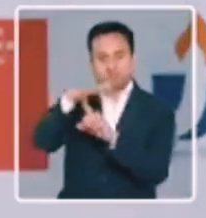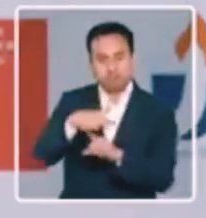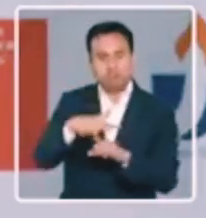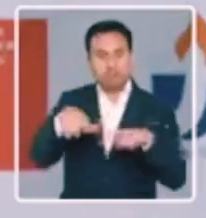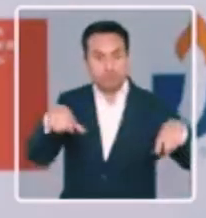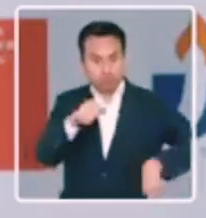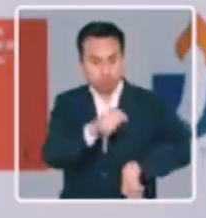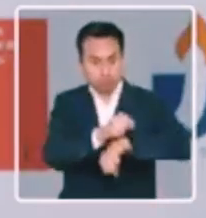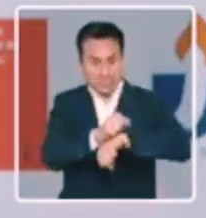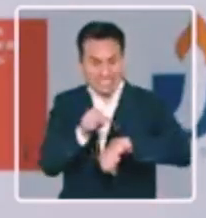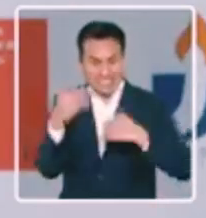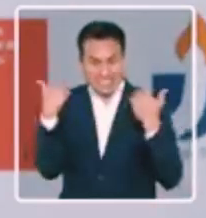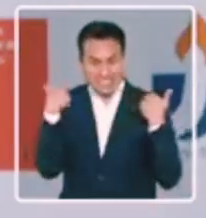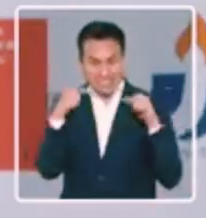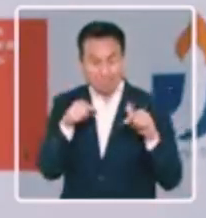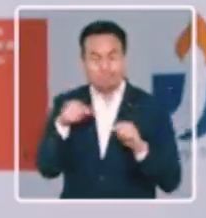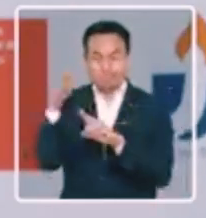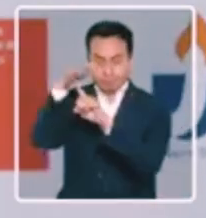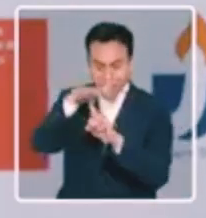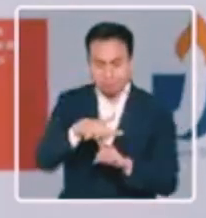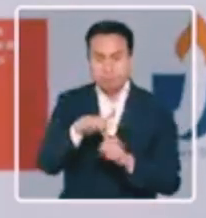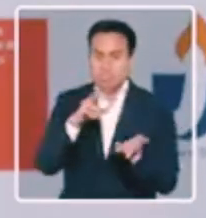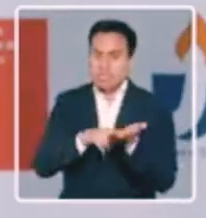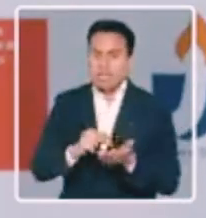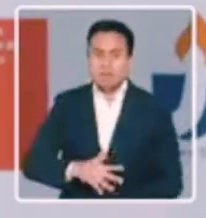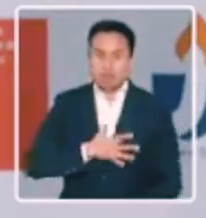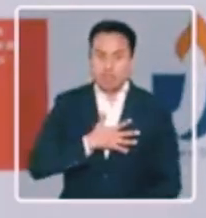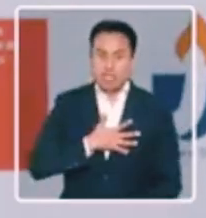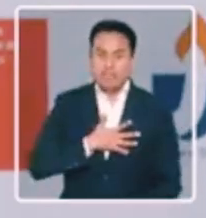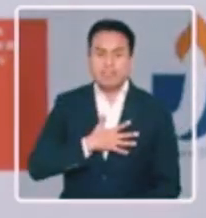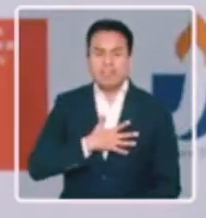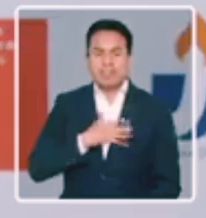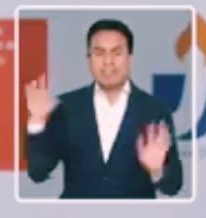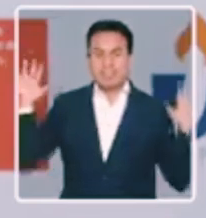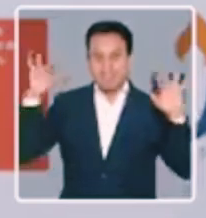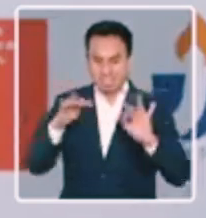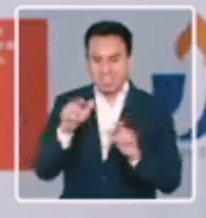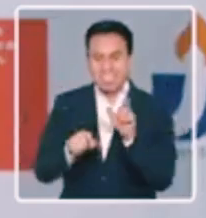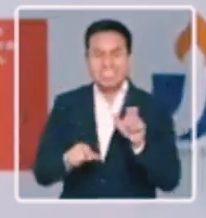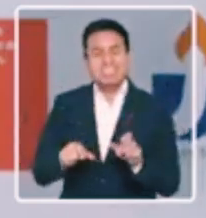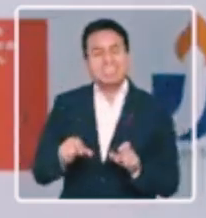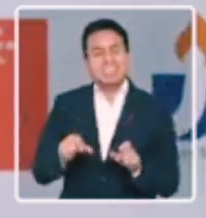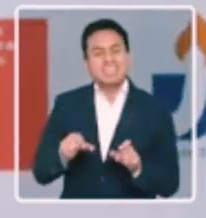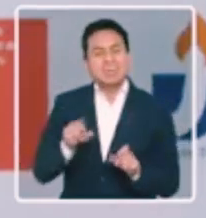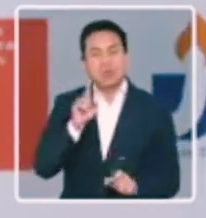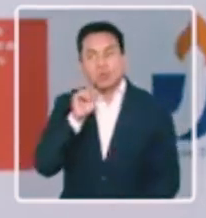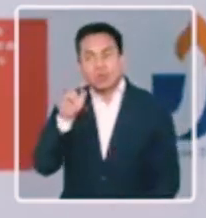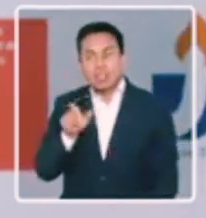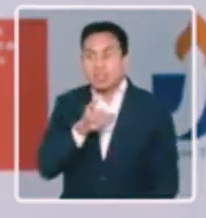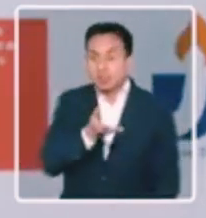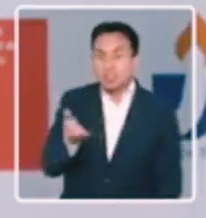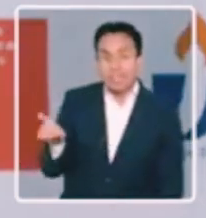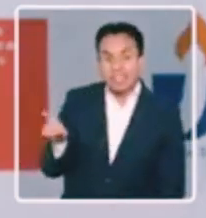donde los chicos entrenan y en verdad fue realmente emocionante el recibimiento ahí de los chicos y y estaban pendientes de